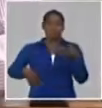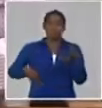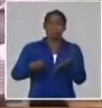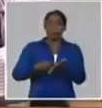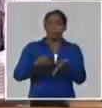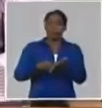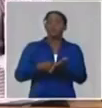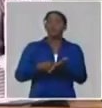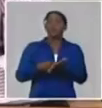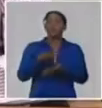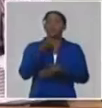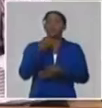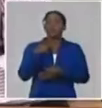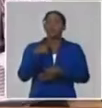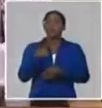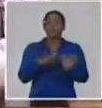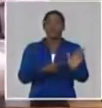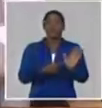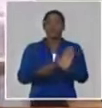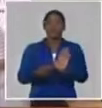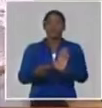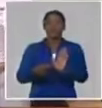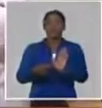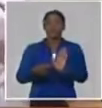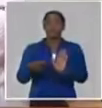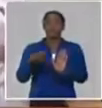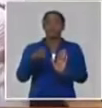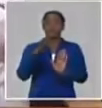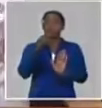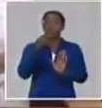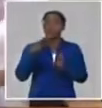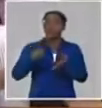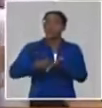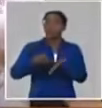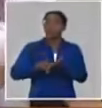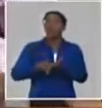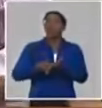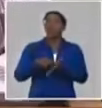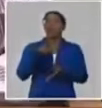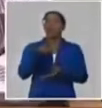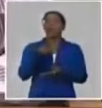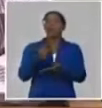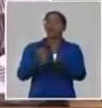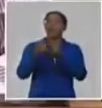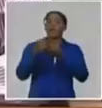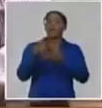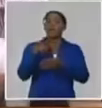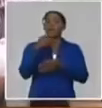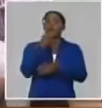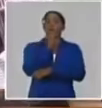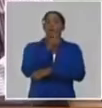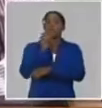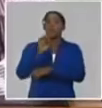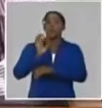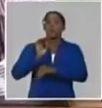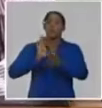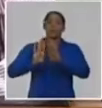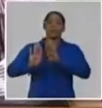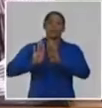la documentación que lo avala, y van a tener una acreditación que les permite comprar. Son solo para